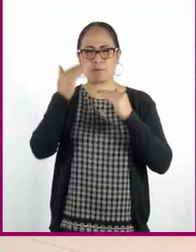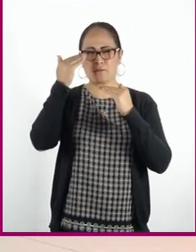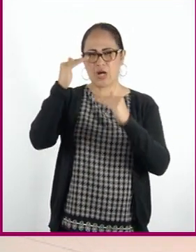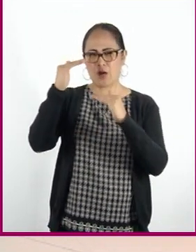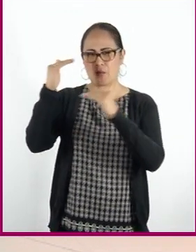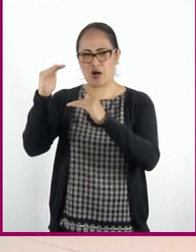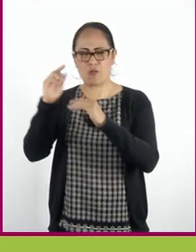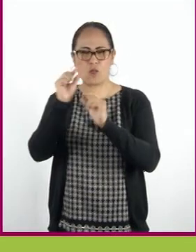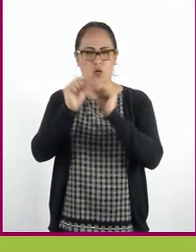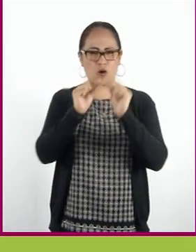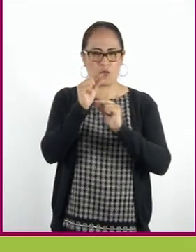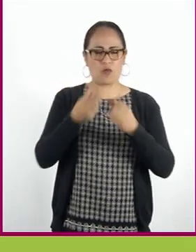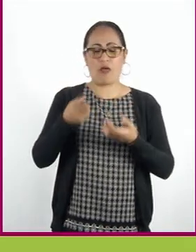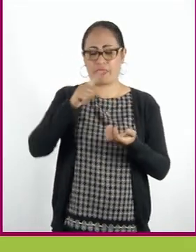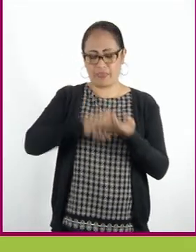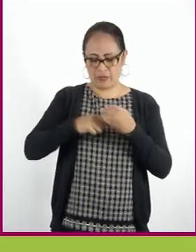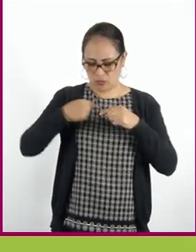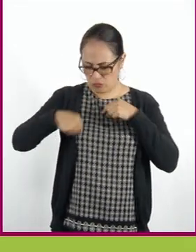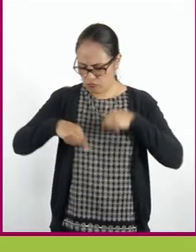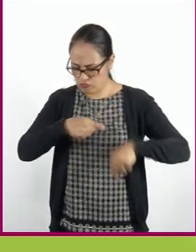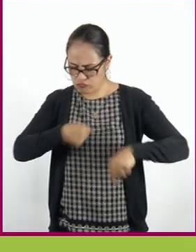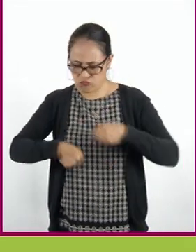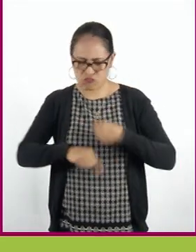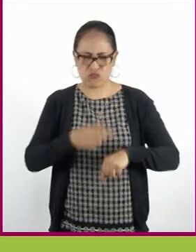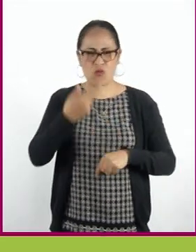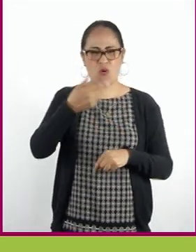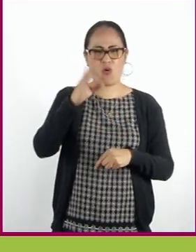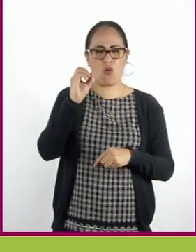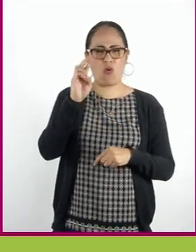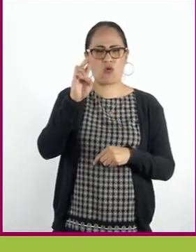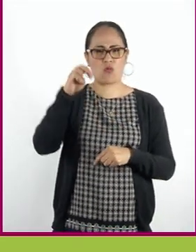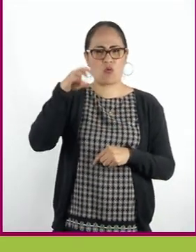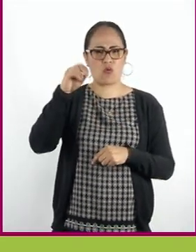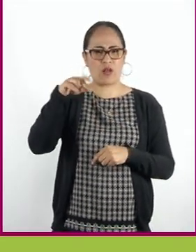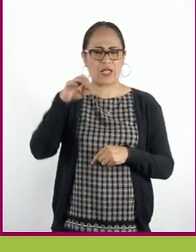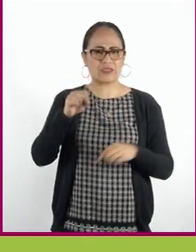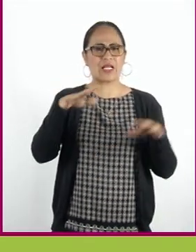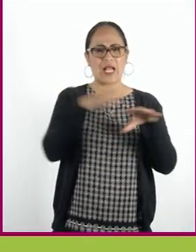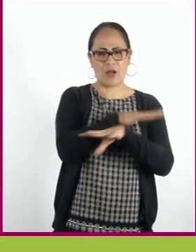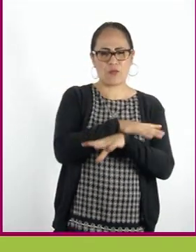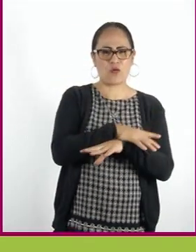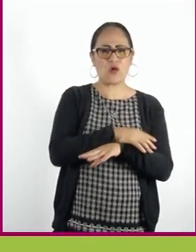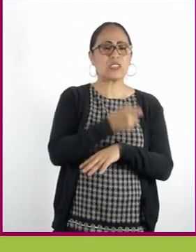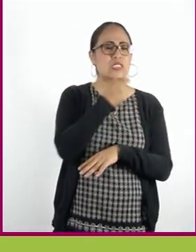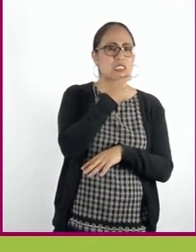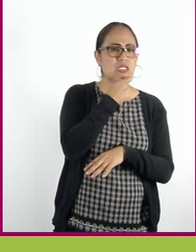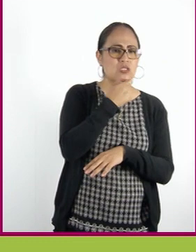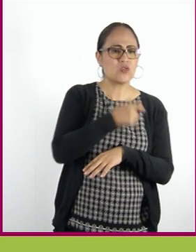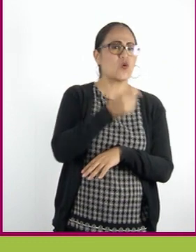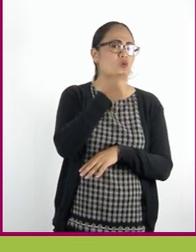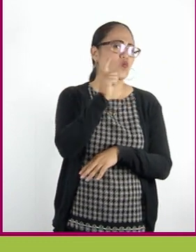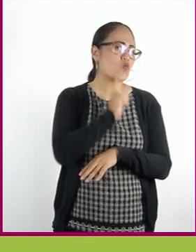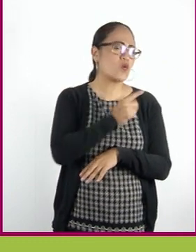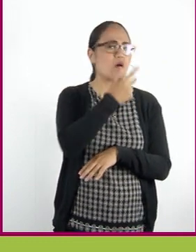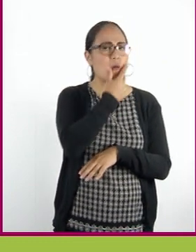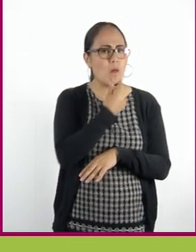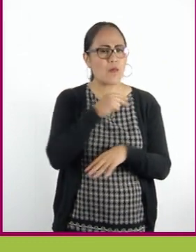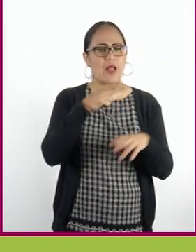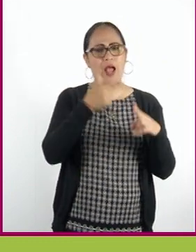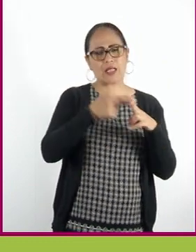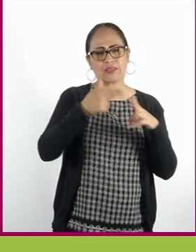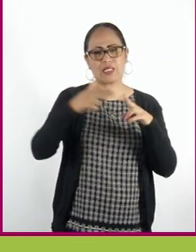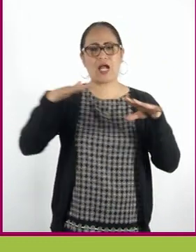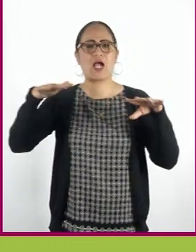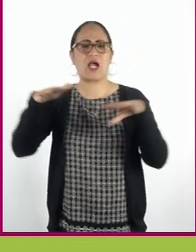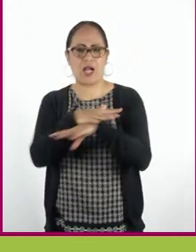que se producen actúan para el cambio de niña o niño hasta transformarse en una persona